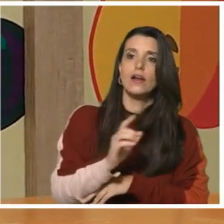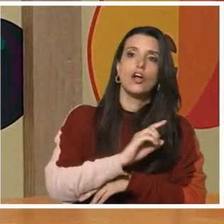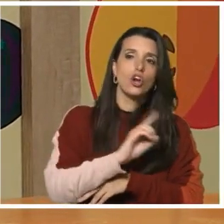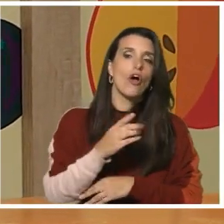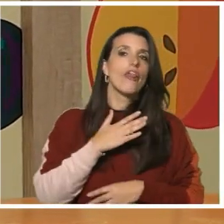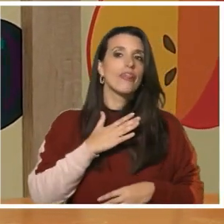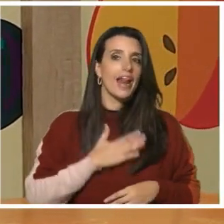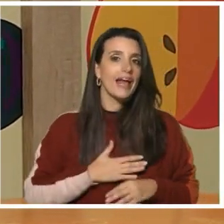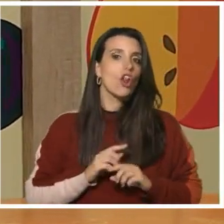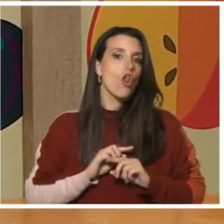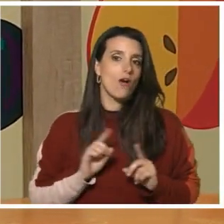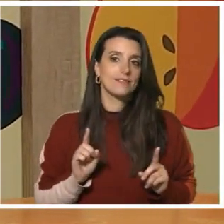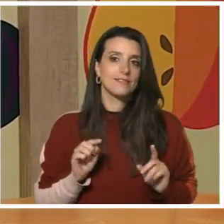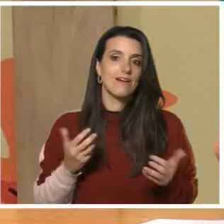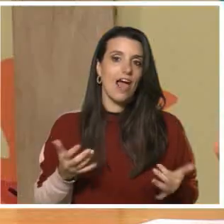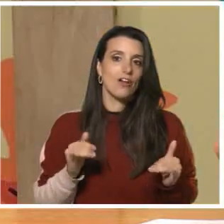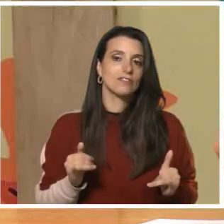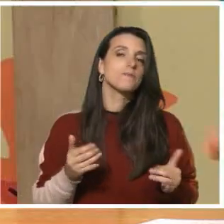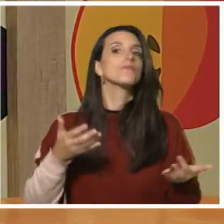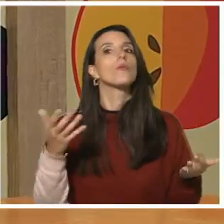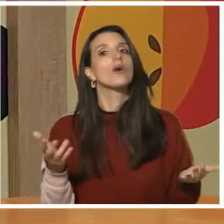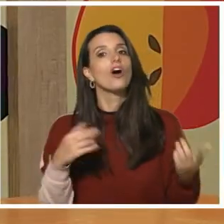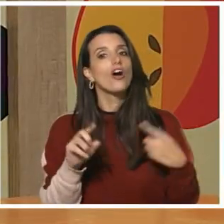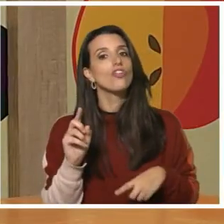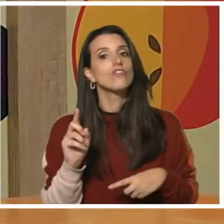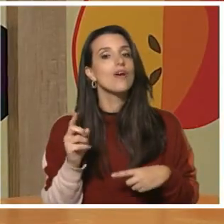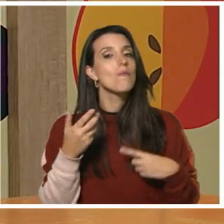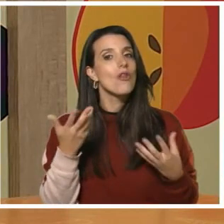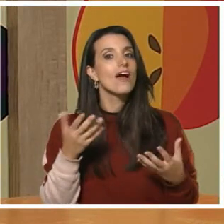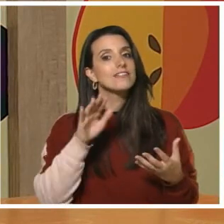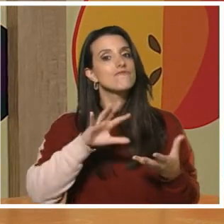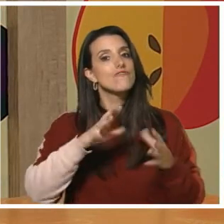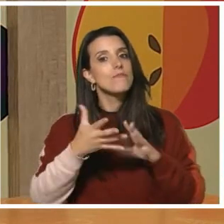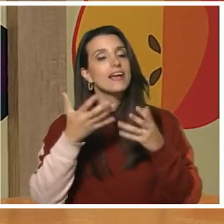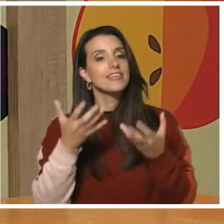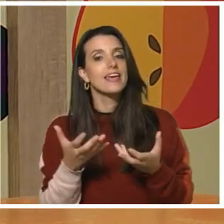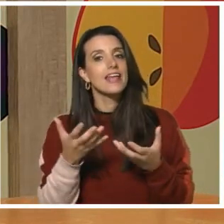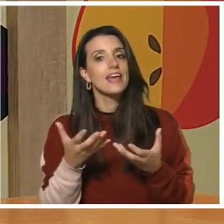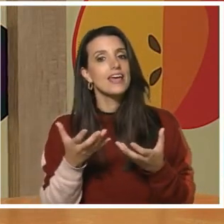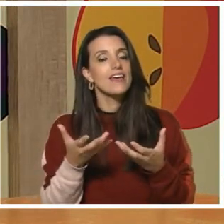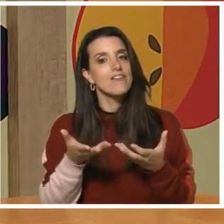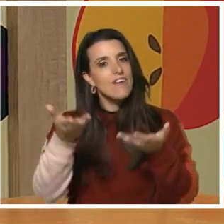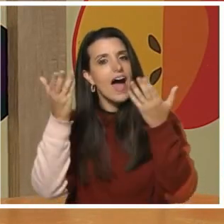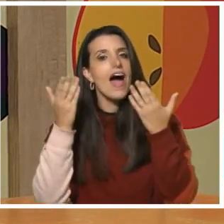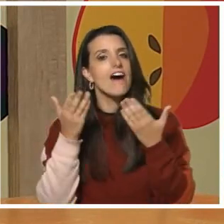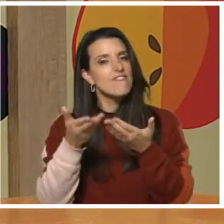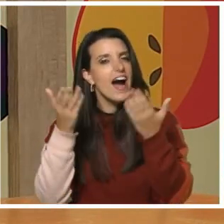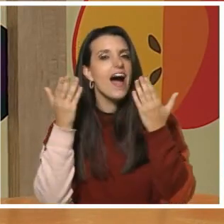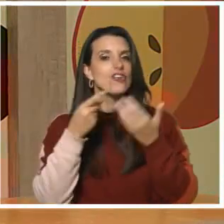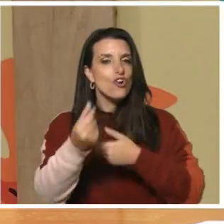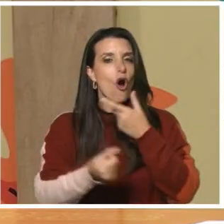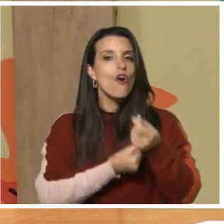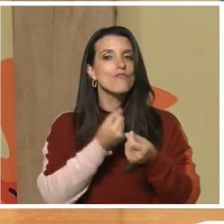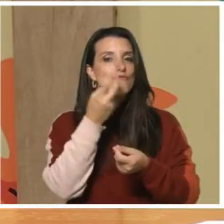Quedarse tranquilo que no es así en este caso. Claro, en este caso. Bien. Entonces, por ahí es el hecho que queremos. Pasen para allá, consuman. Perfecto. Vayan a buscar